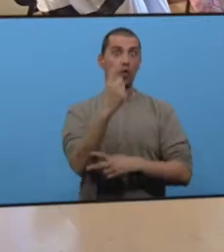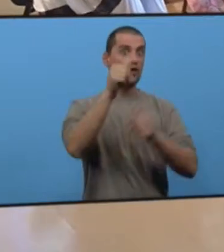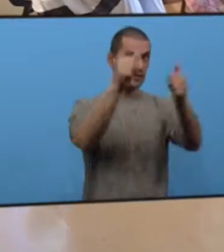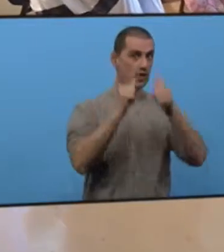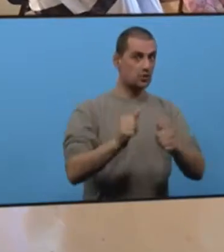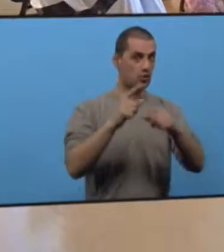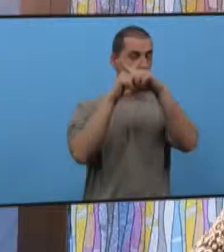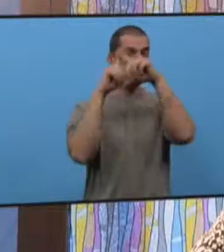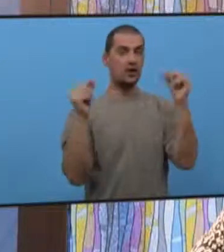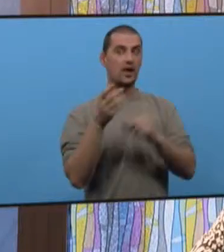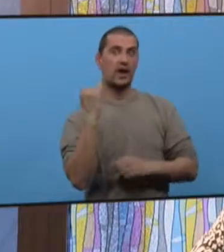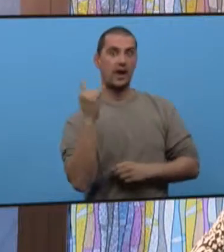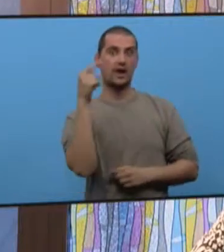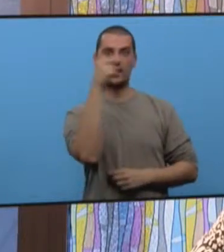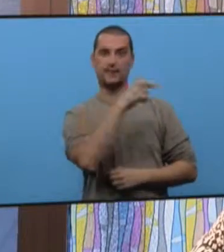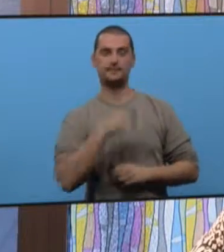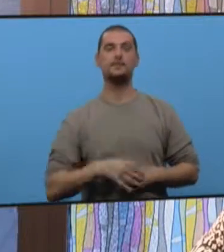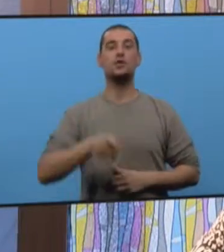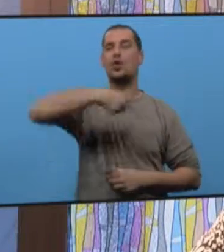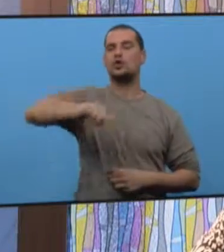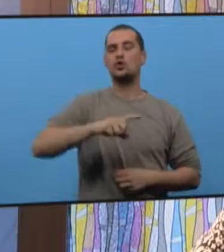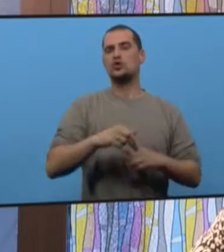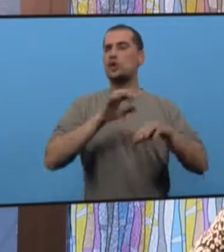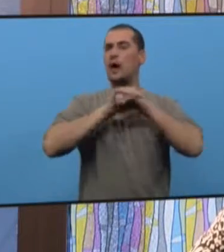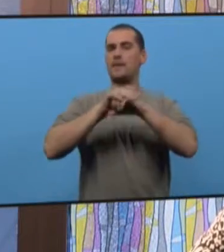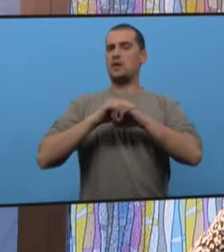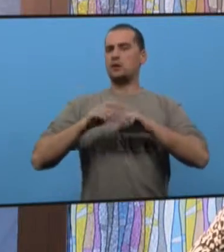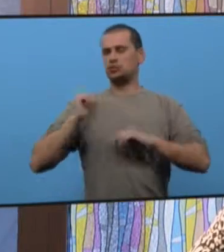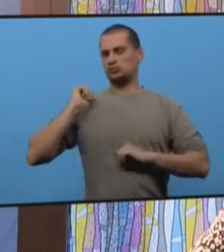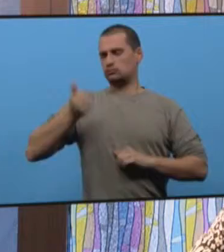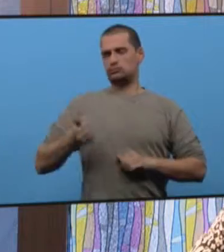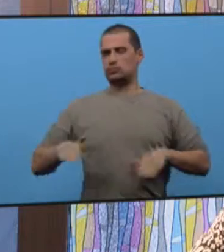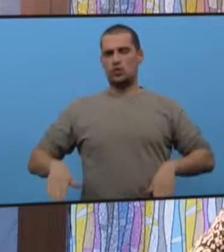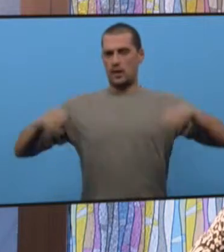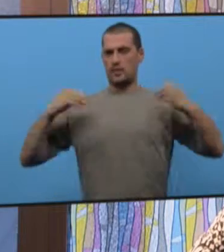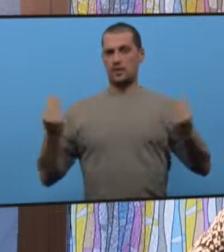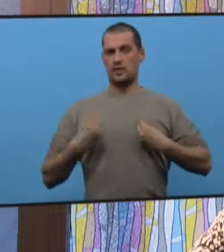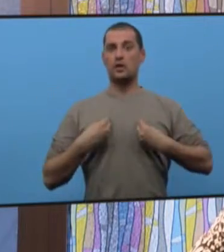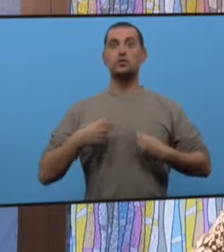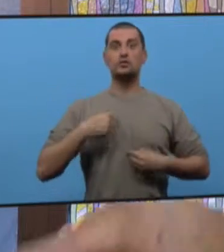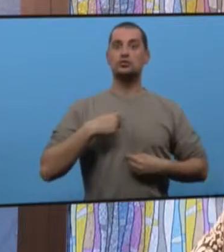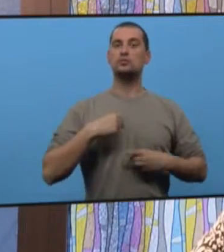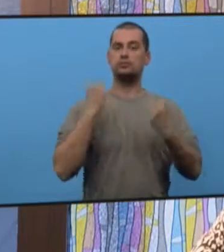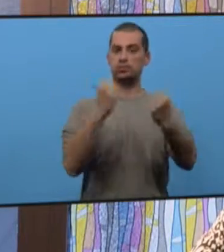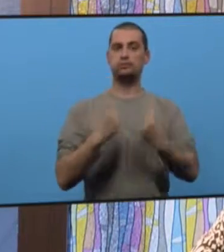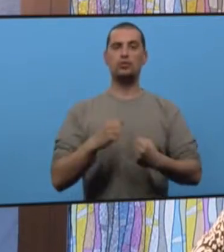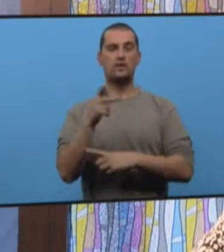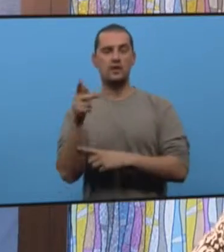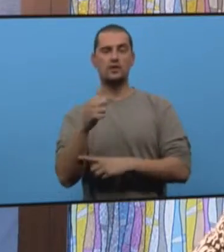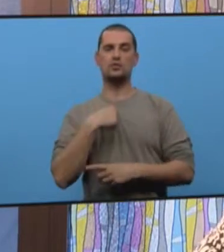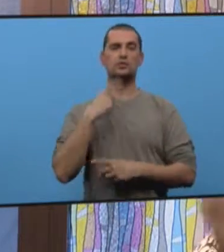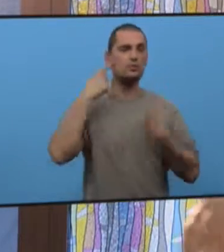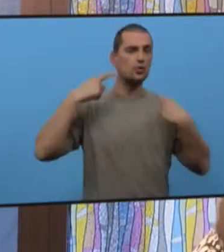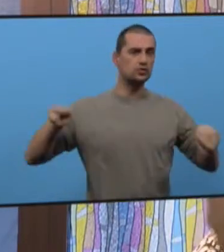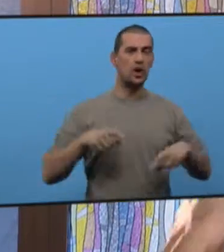da Escola de Imaxe Son da TIC. Somos amigos de Burela de toda a vida, ele está interesado na música e no vídeo, e quixemos facer